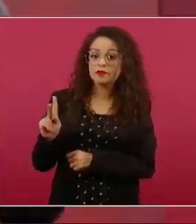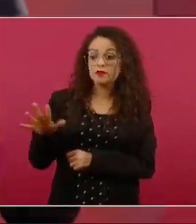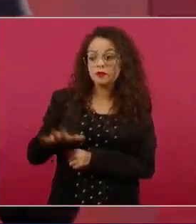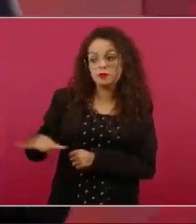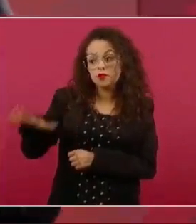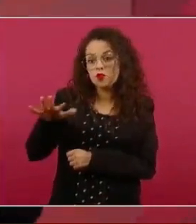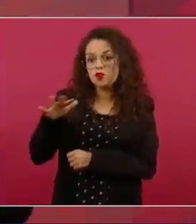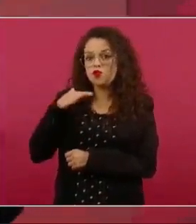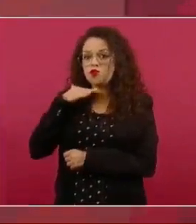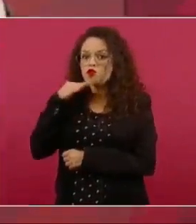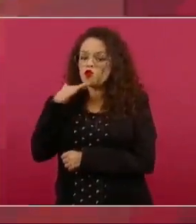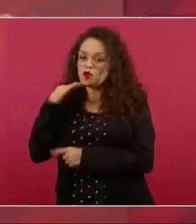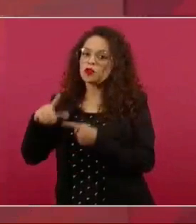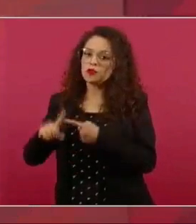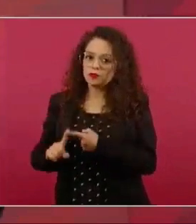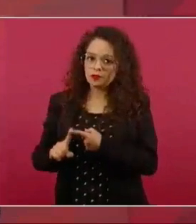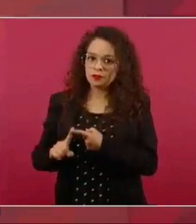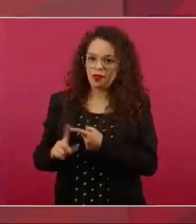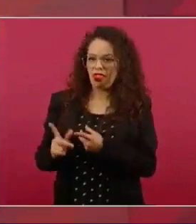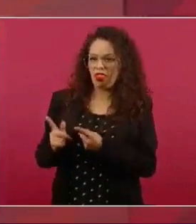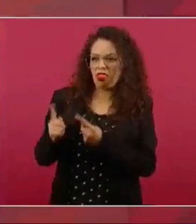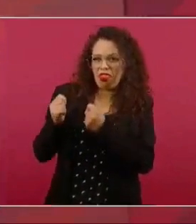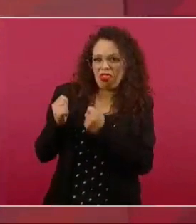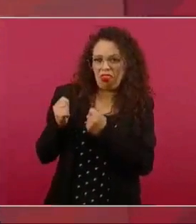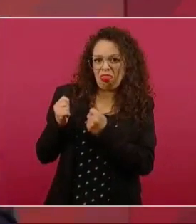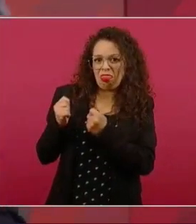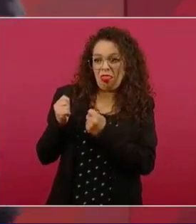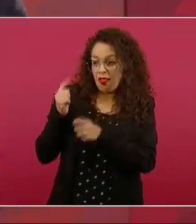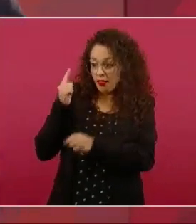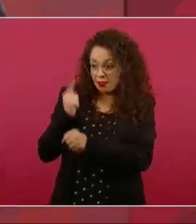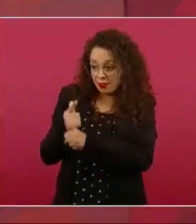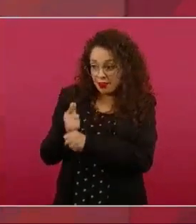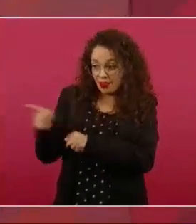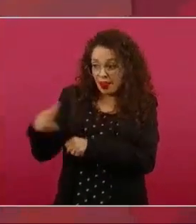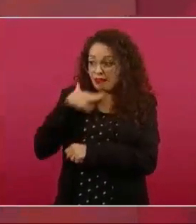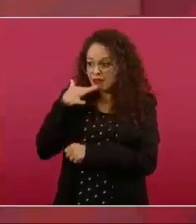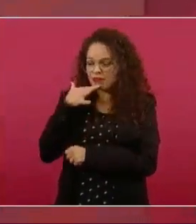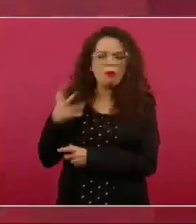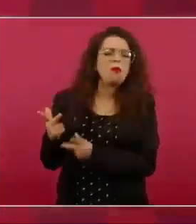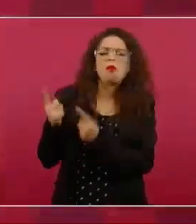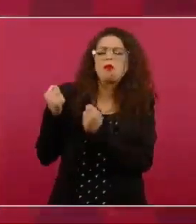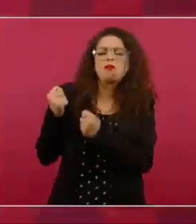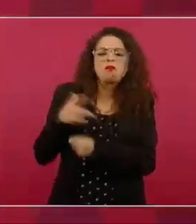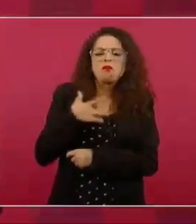corruptos, cínicos, y los otros son